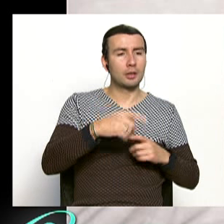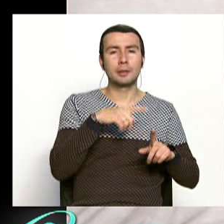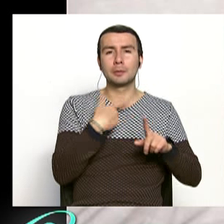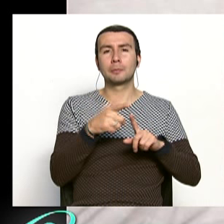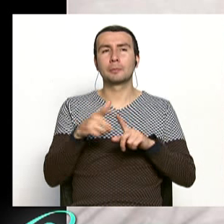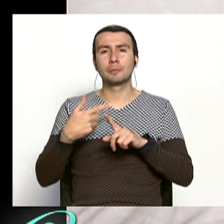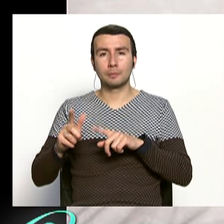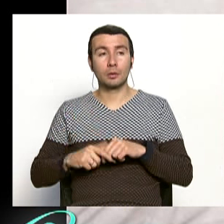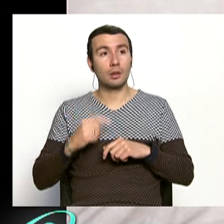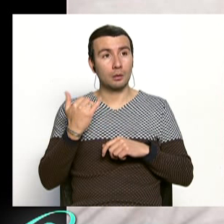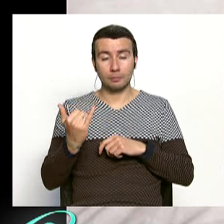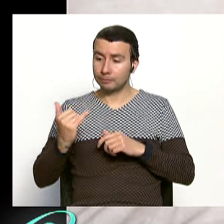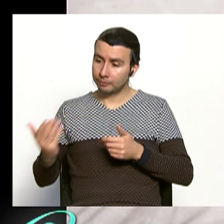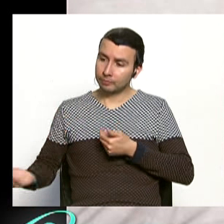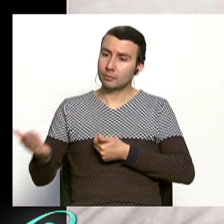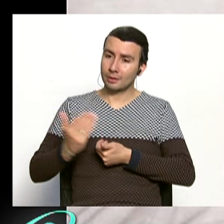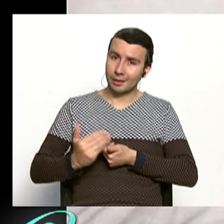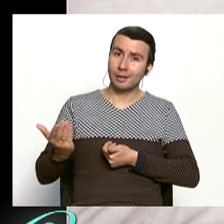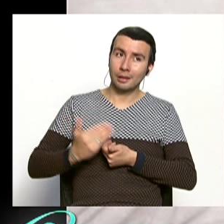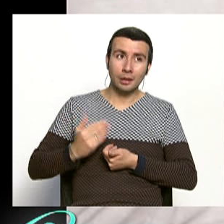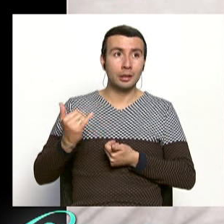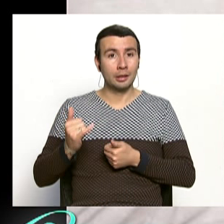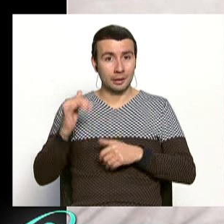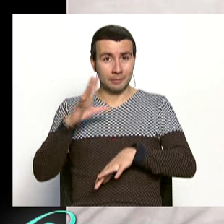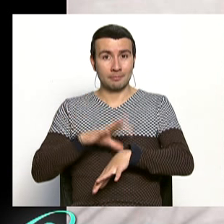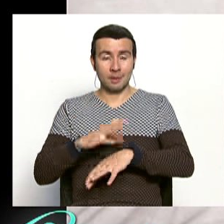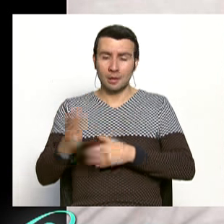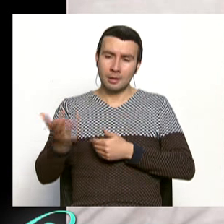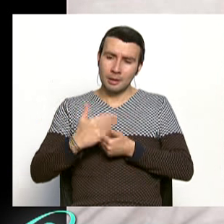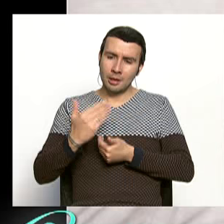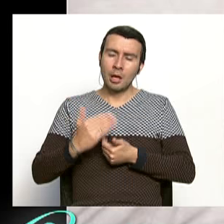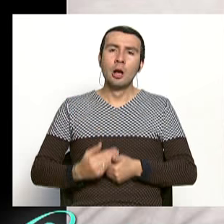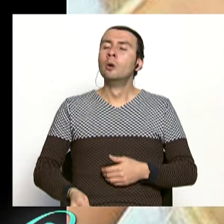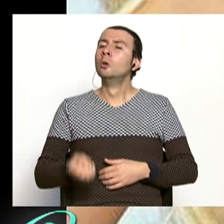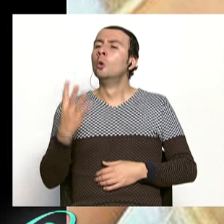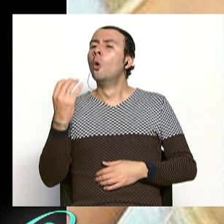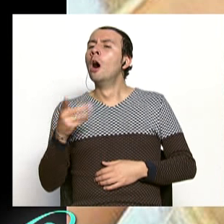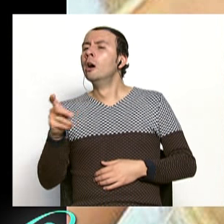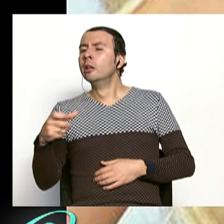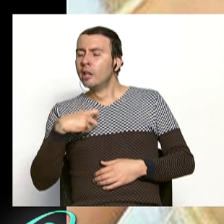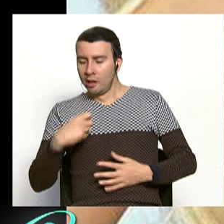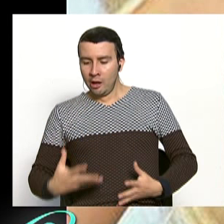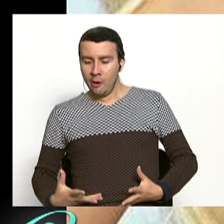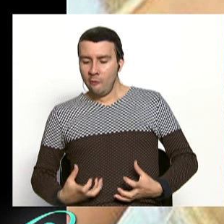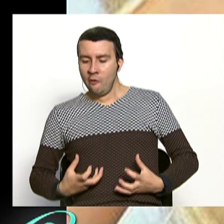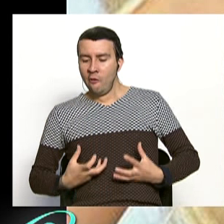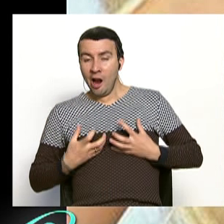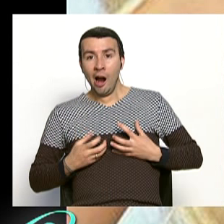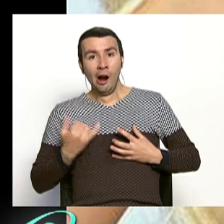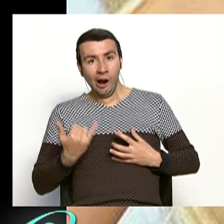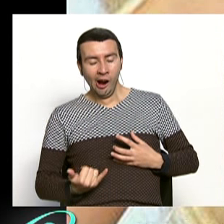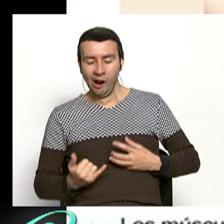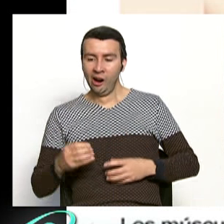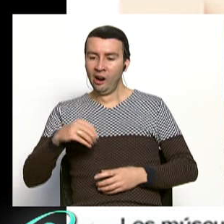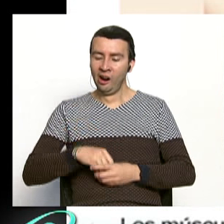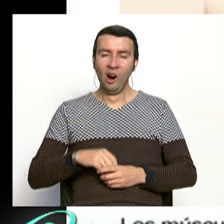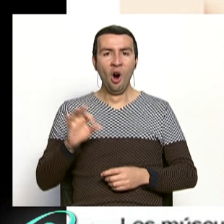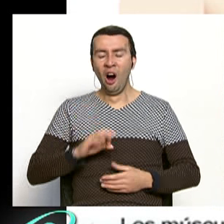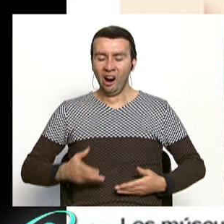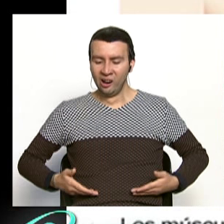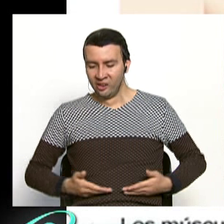vemos eh mensualmente en la unidad el número de pacientes que tienen una infección Crónica o un dolor